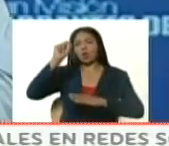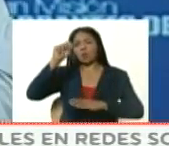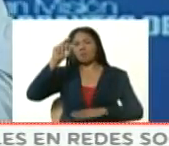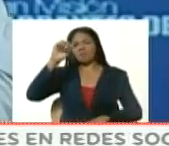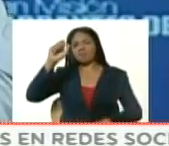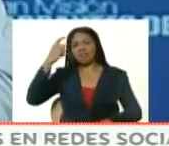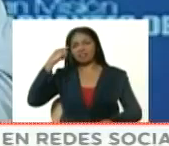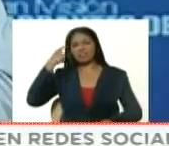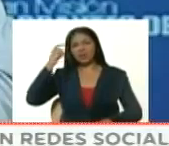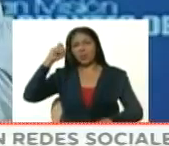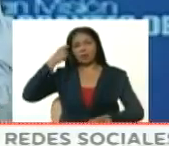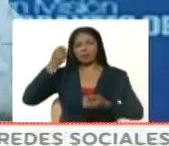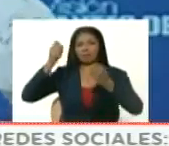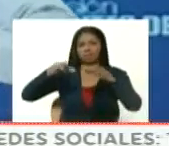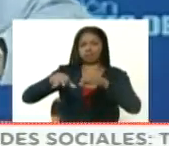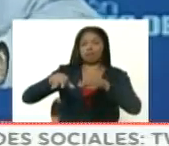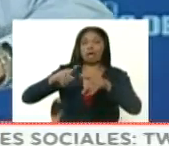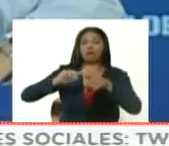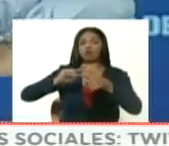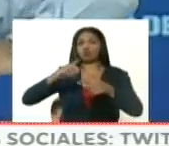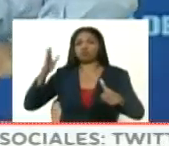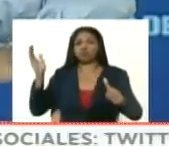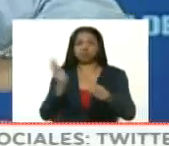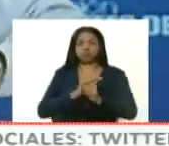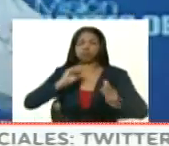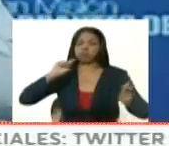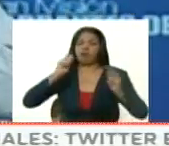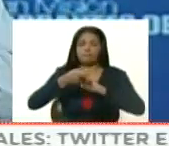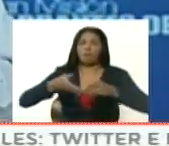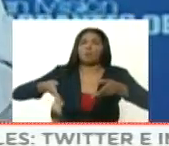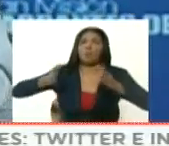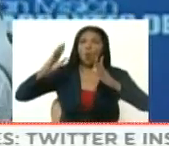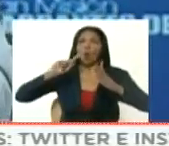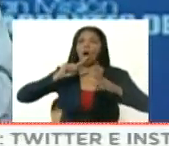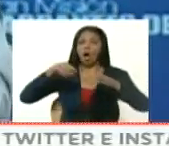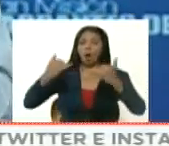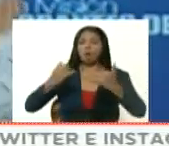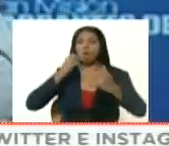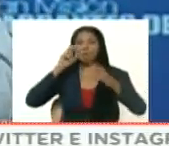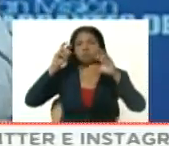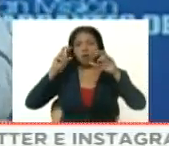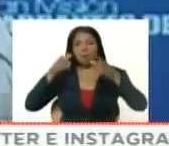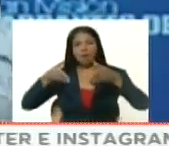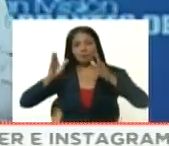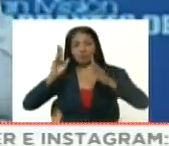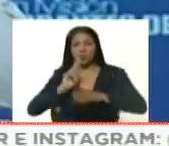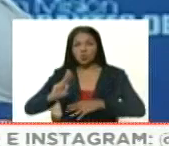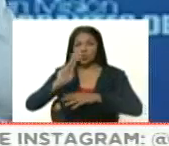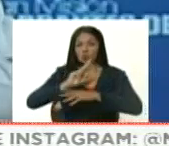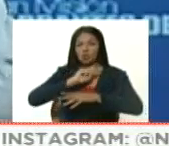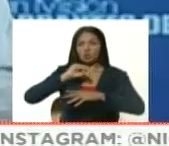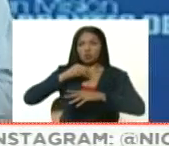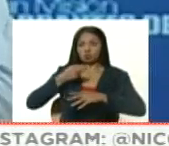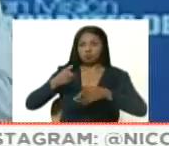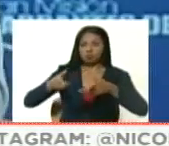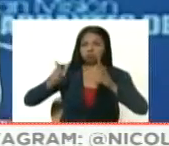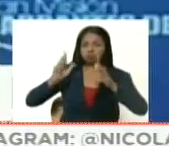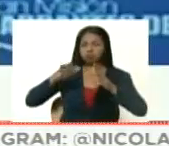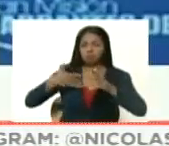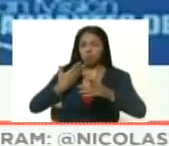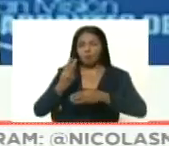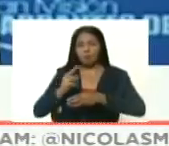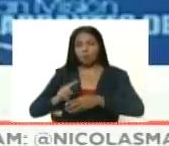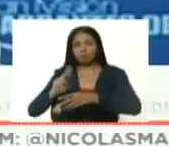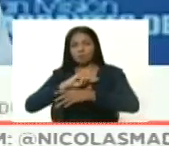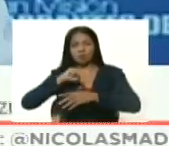acuerdan? Bueno, hemos convertido esa torre abandonada en una torre útil, en una instalación útil